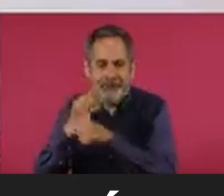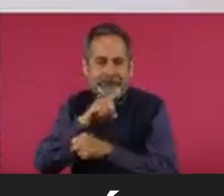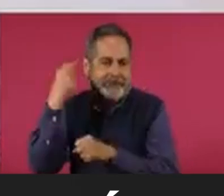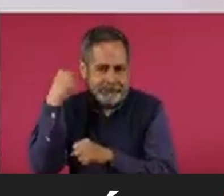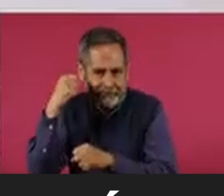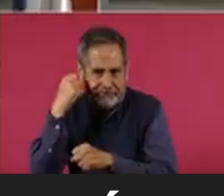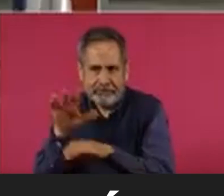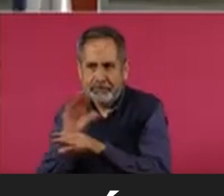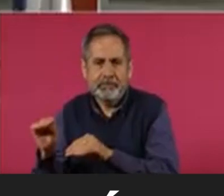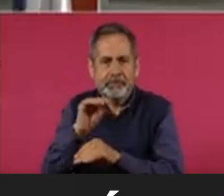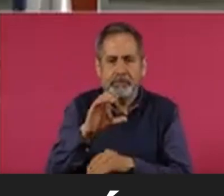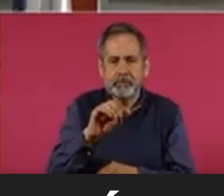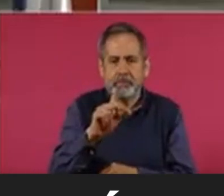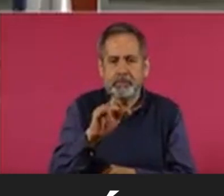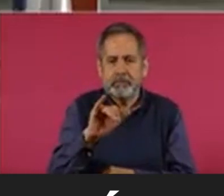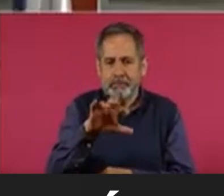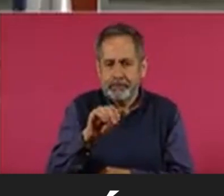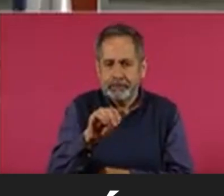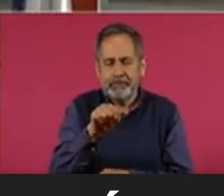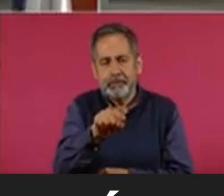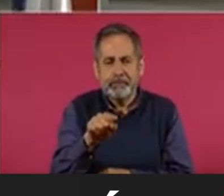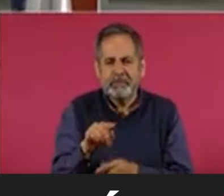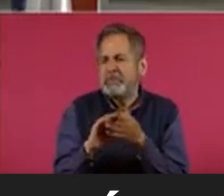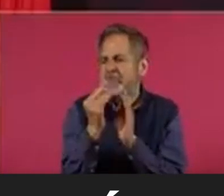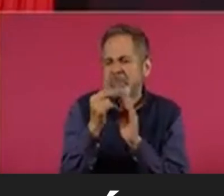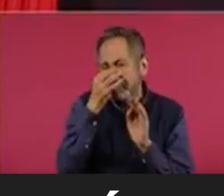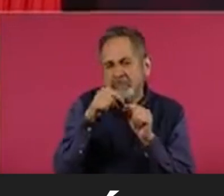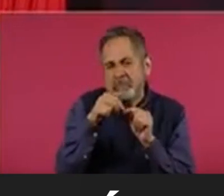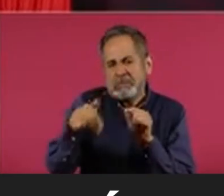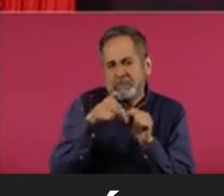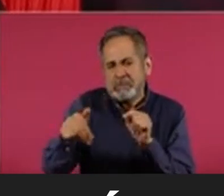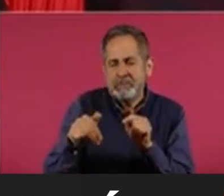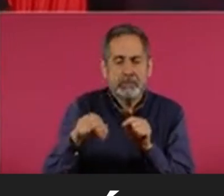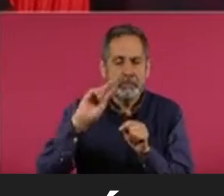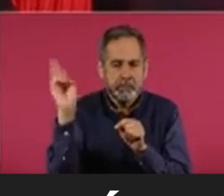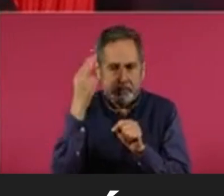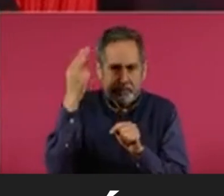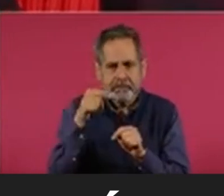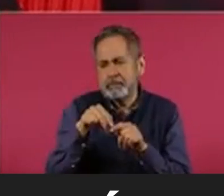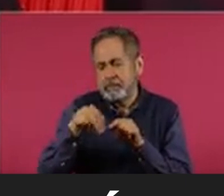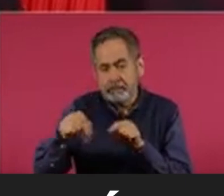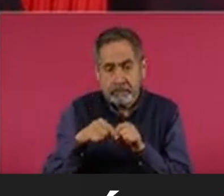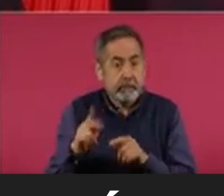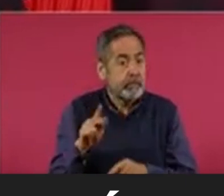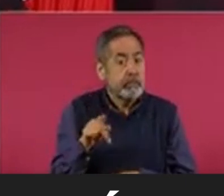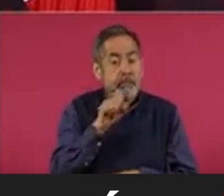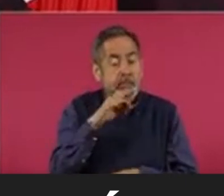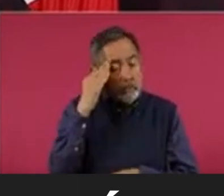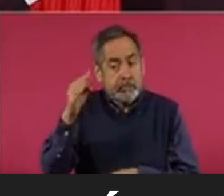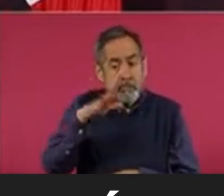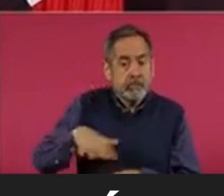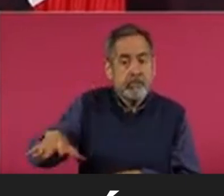en Copilco el Alto, y me quedaba ya muy cerca la universidad, pero en ese